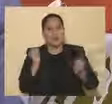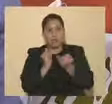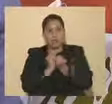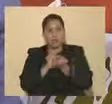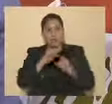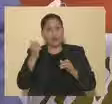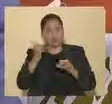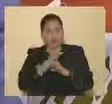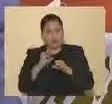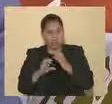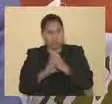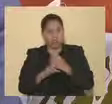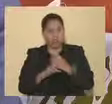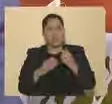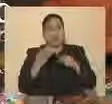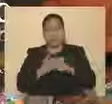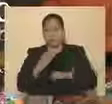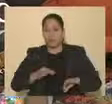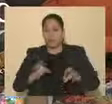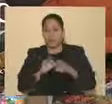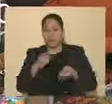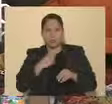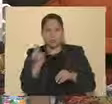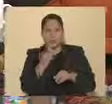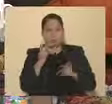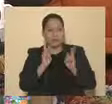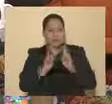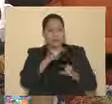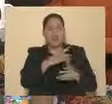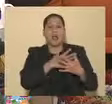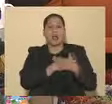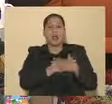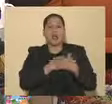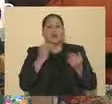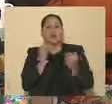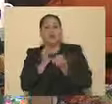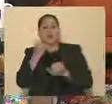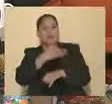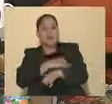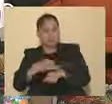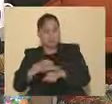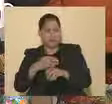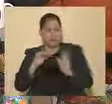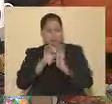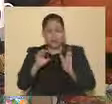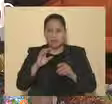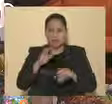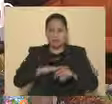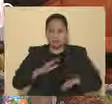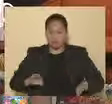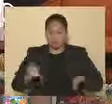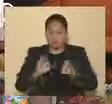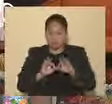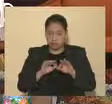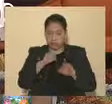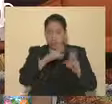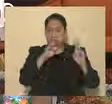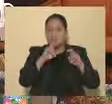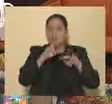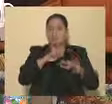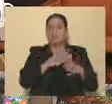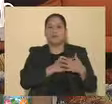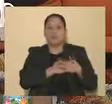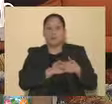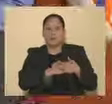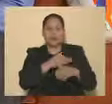que debemos de hablar con nuestros hijos, que es el factor del amor y la familia. Es decir, que es Ya, importante claro. que todo esto ocurra en un ámbito de amor, de